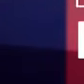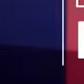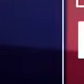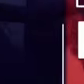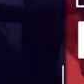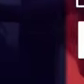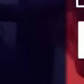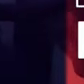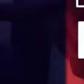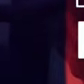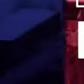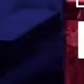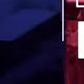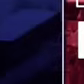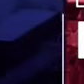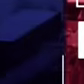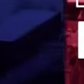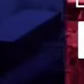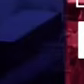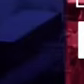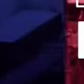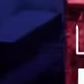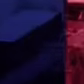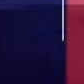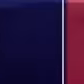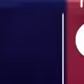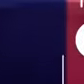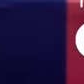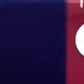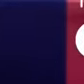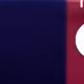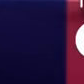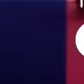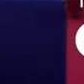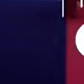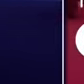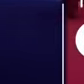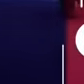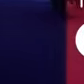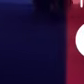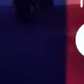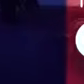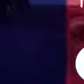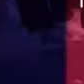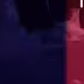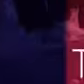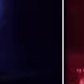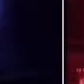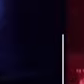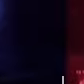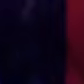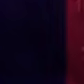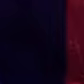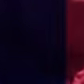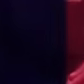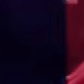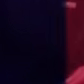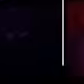Filas en surtidores porque las cisternas no pueden pasar. Transportistas con pérdidas.